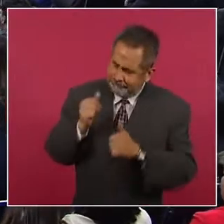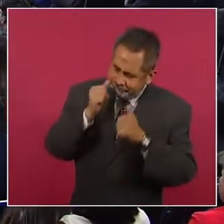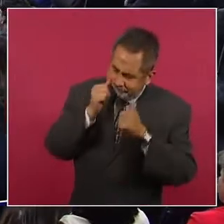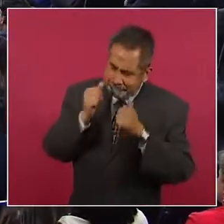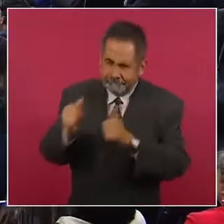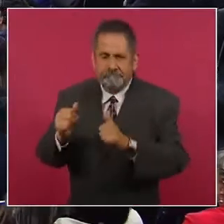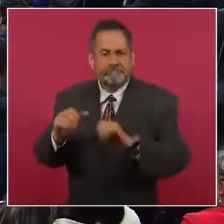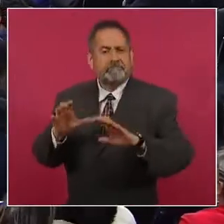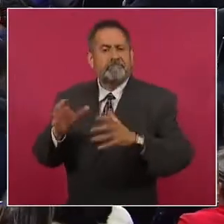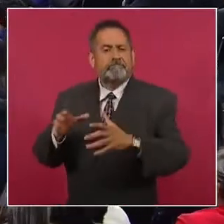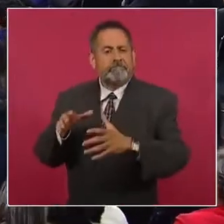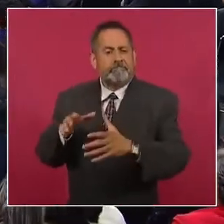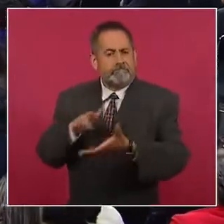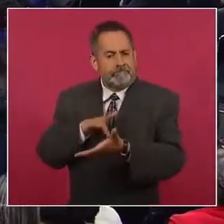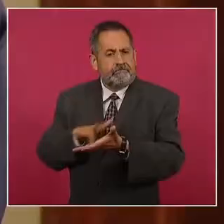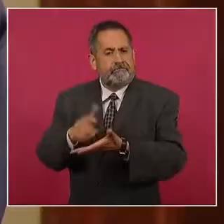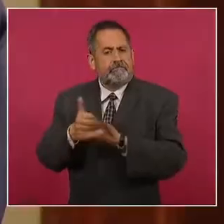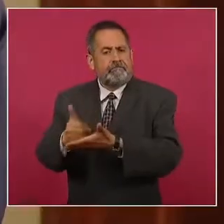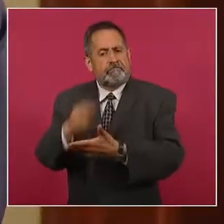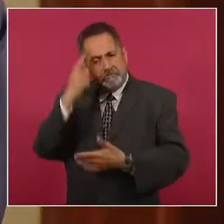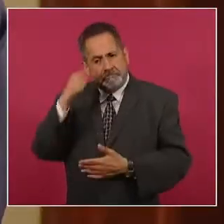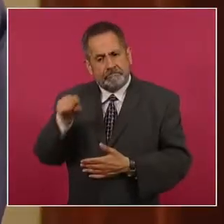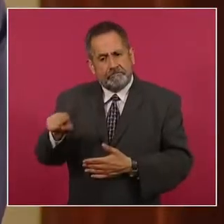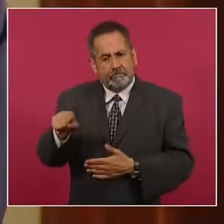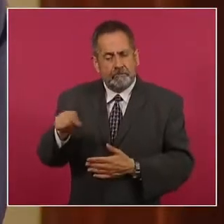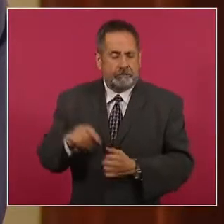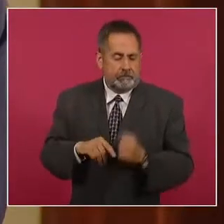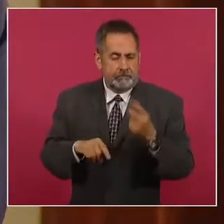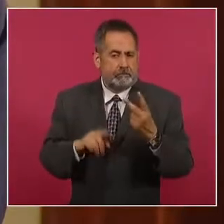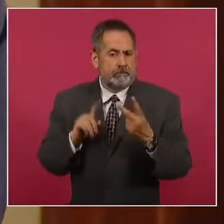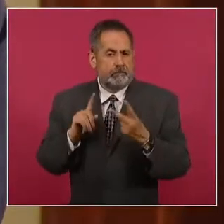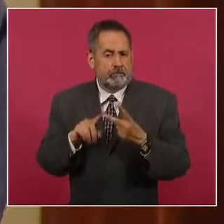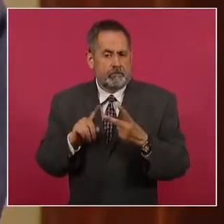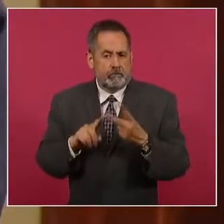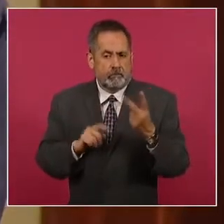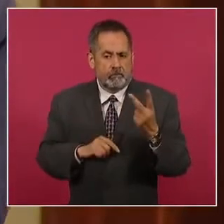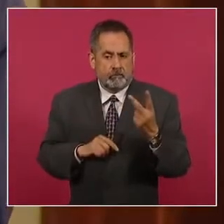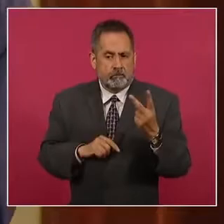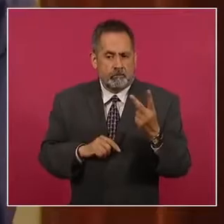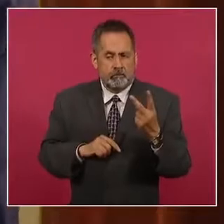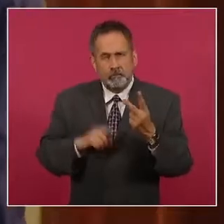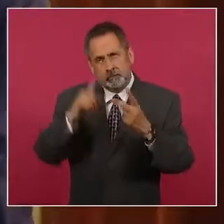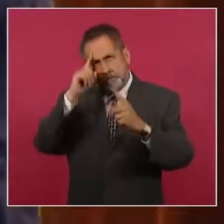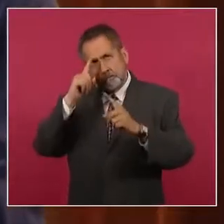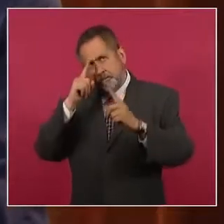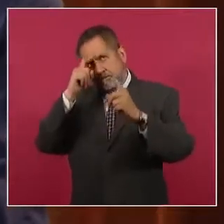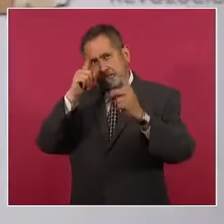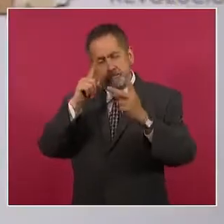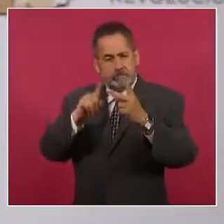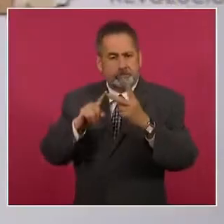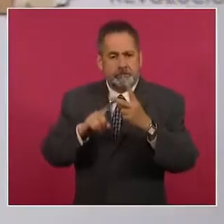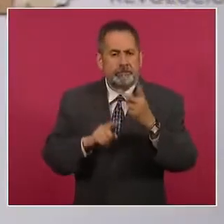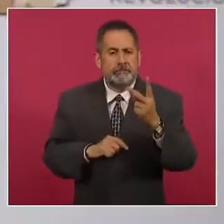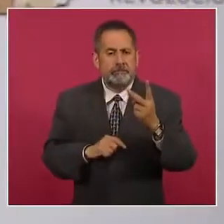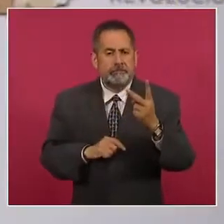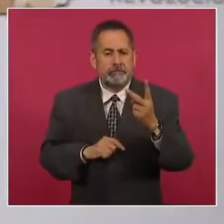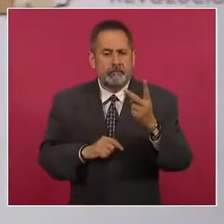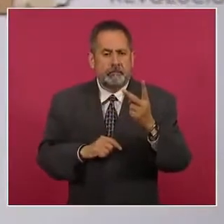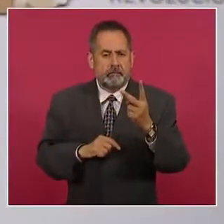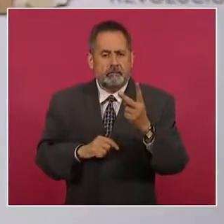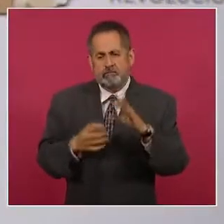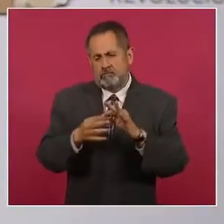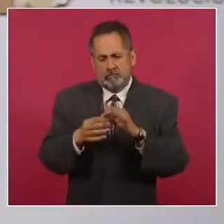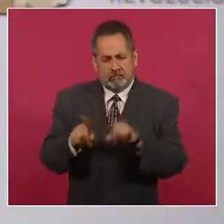a los pobres, y el otro importante objetivo que